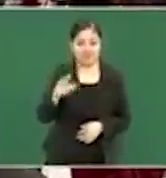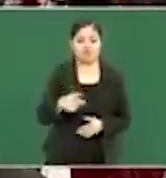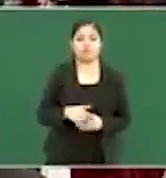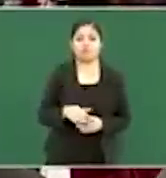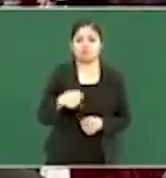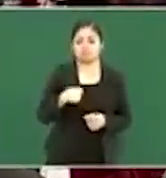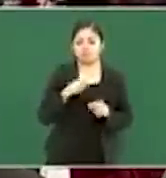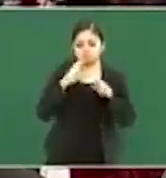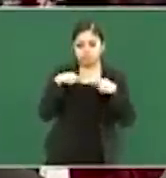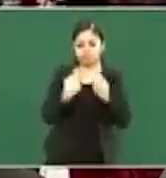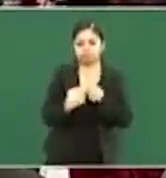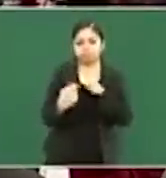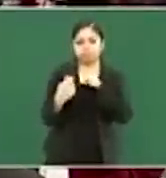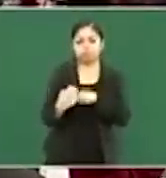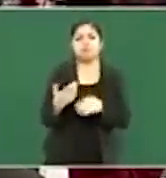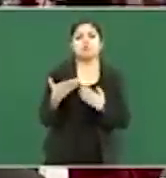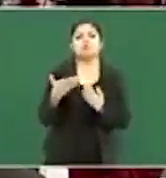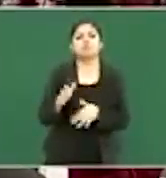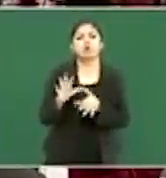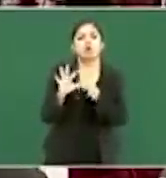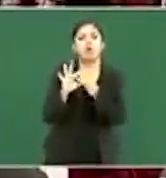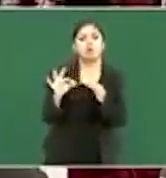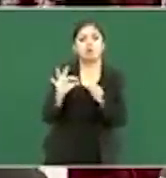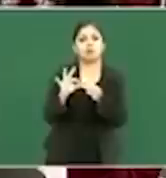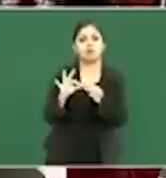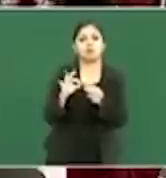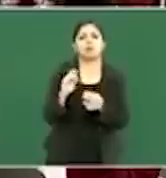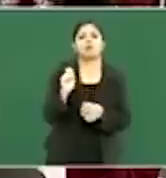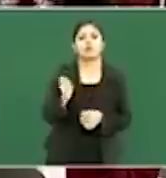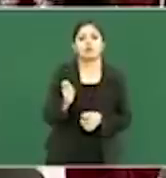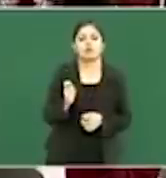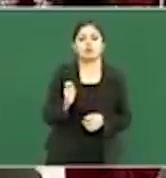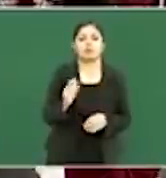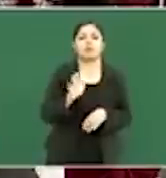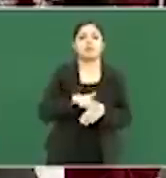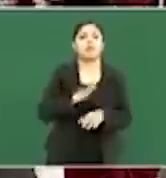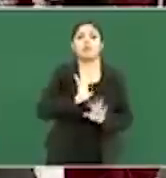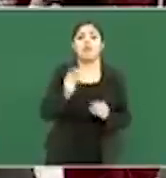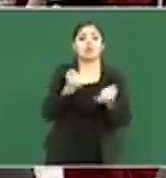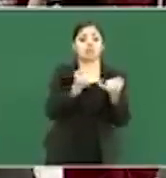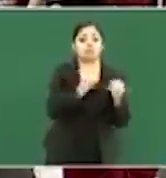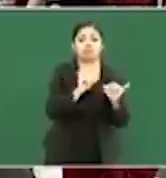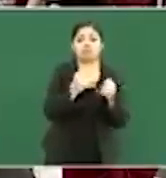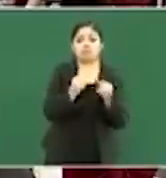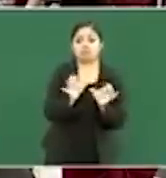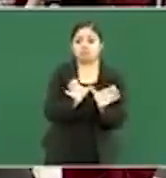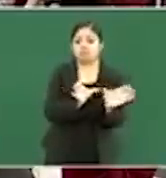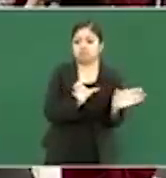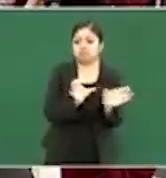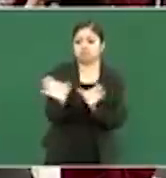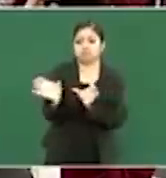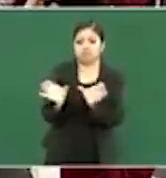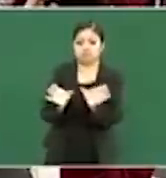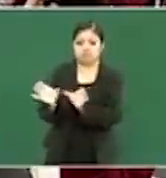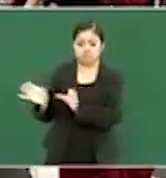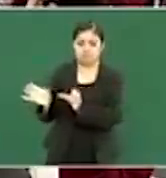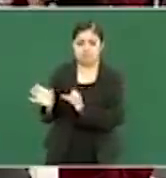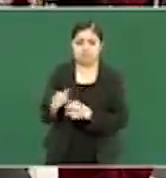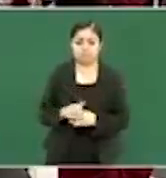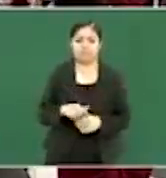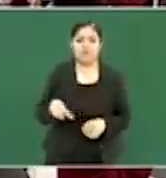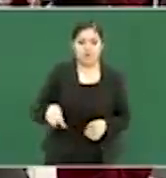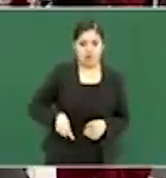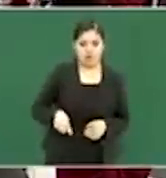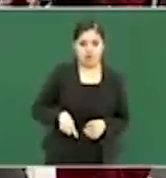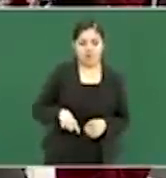con respecto a la autonomía de los poderes. Acerca de lo que me planteas, es un